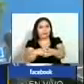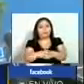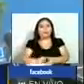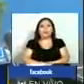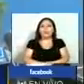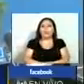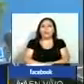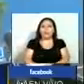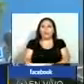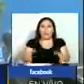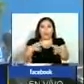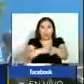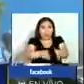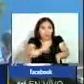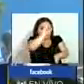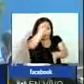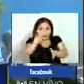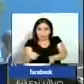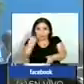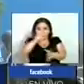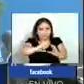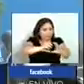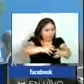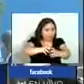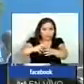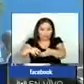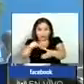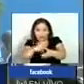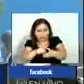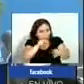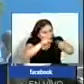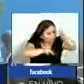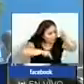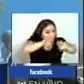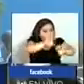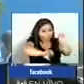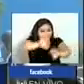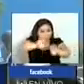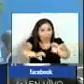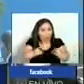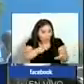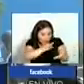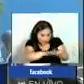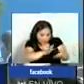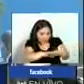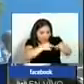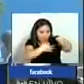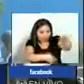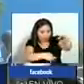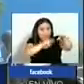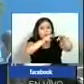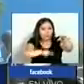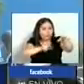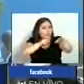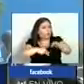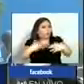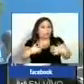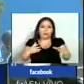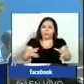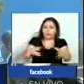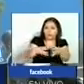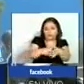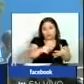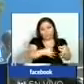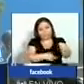de cada institución que se encarga precisamente de evaluar y analizar todas las compras correspondientes y eso pasa a todo un comité y se hace un